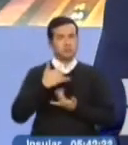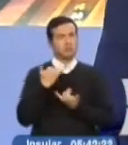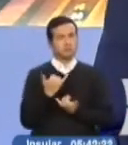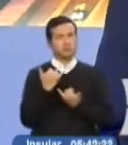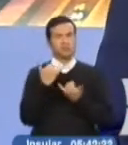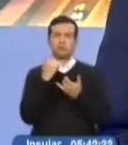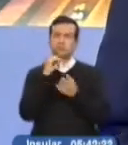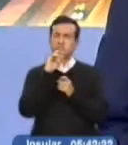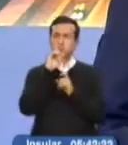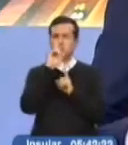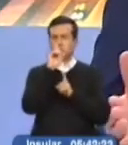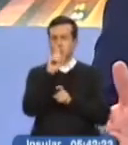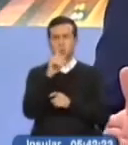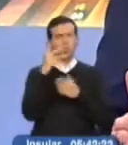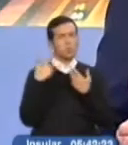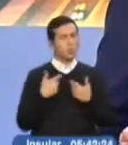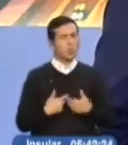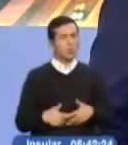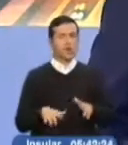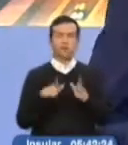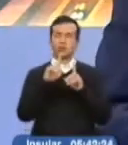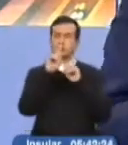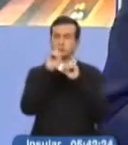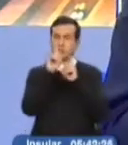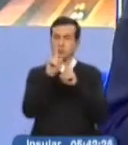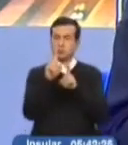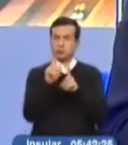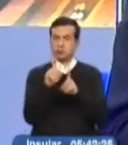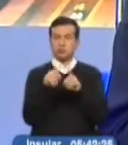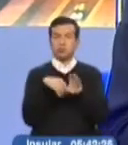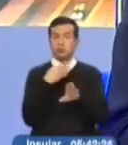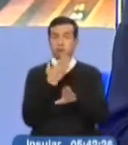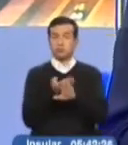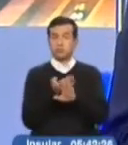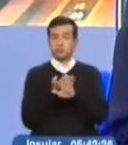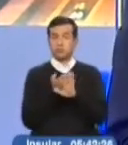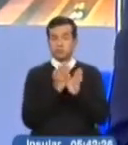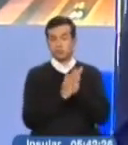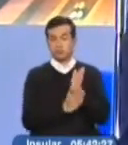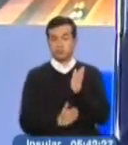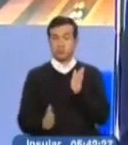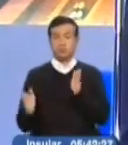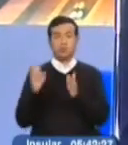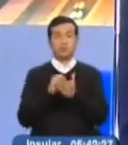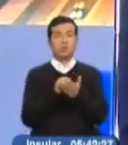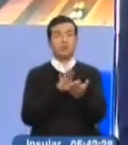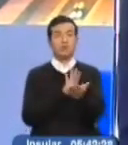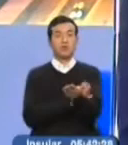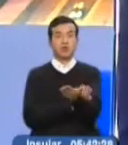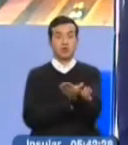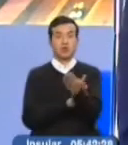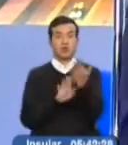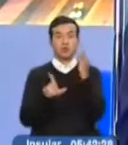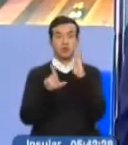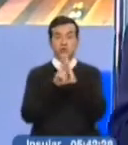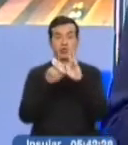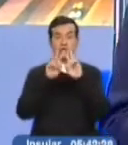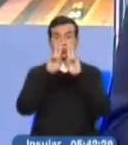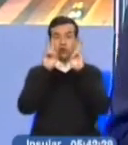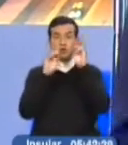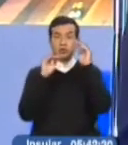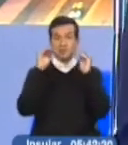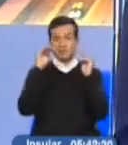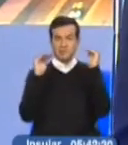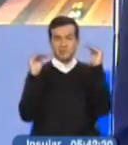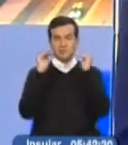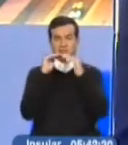poder evacuar cualquier tipo de inquietud que se haya presentado a partir del proyecto de ley de equilibrio de las